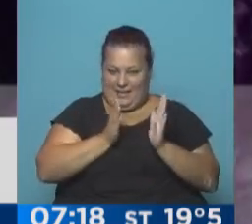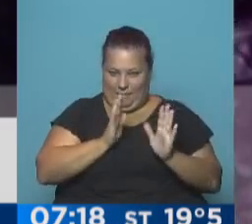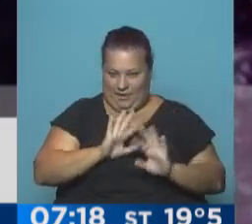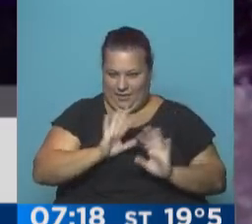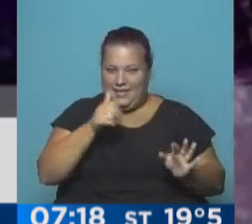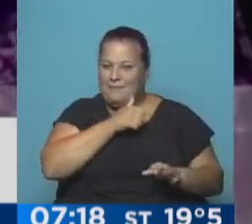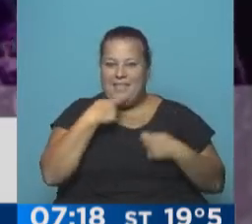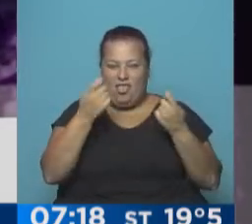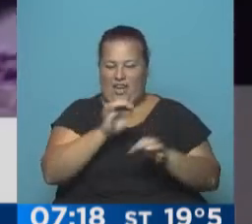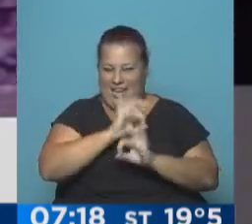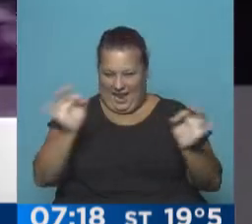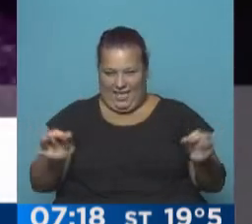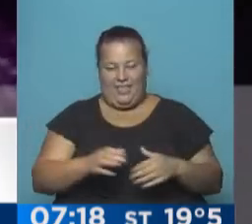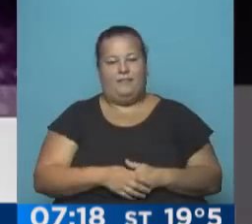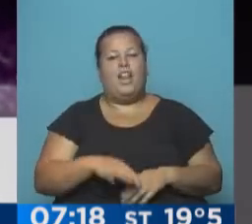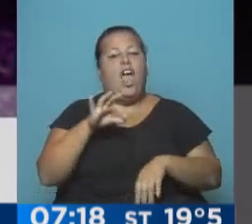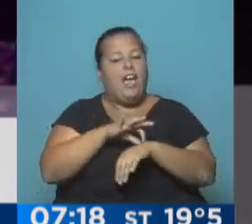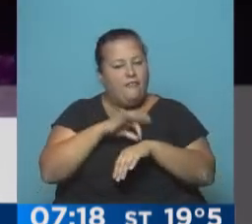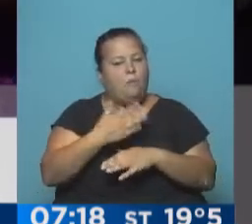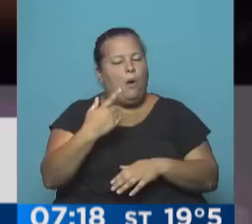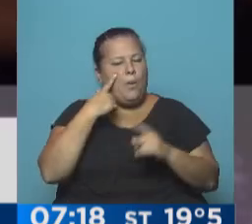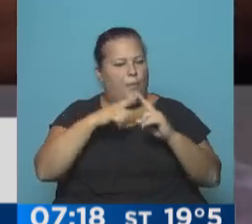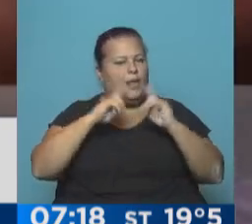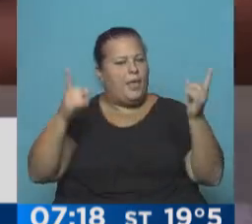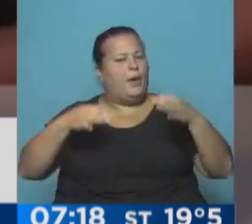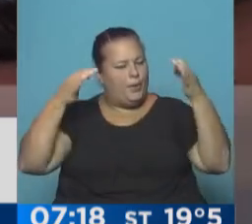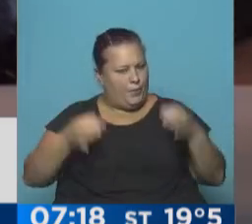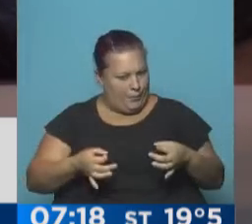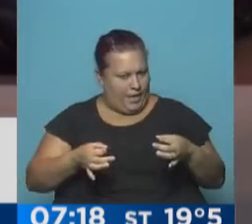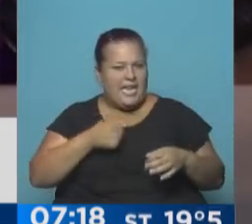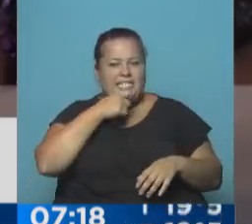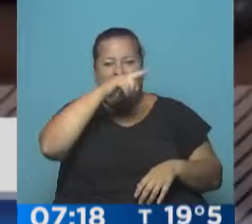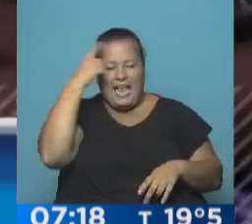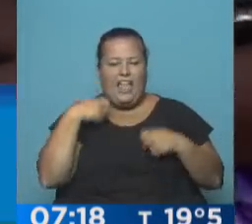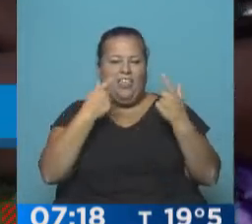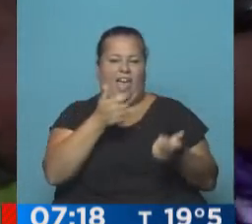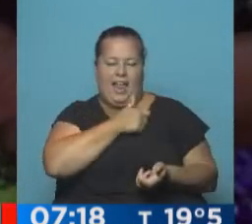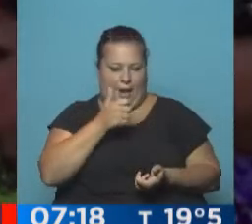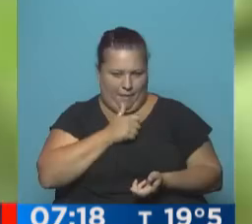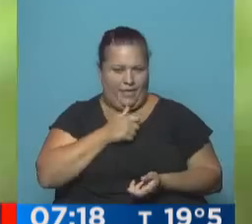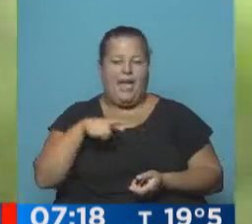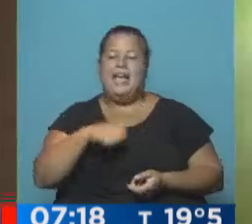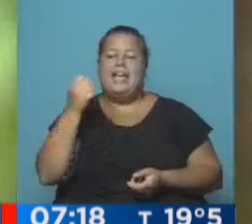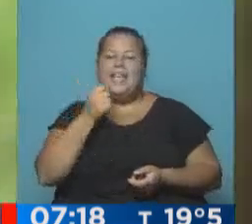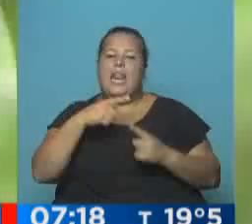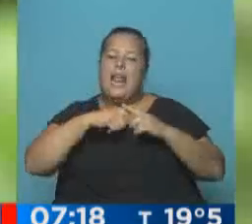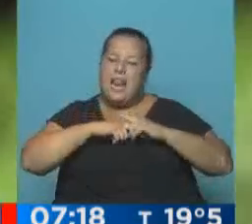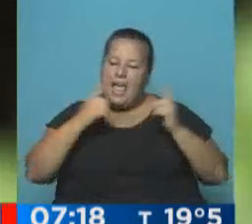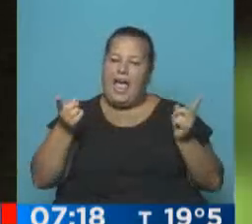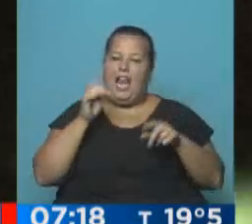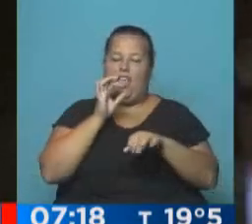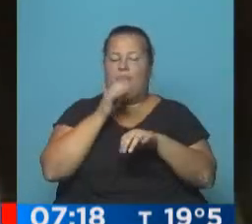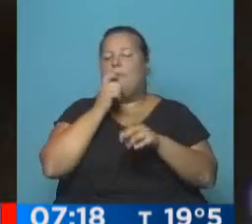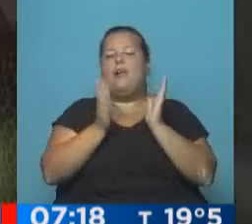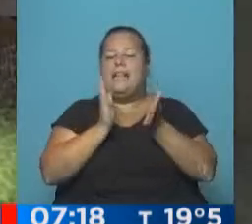a los medicamentos los enfermos pueden vivir de una manera digna si el estado garantiza los medicamentos lo que se busca la cronicidad de la enfermedad